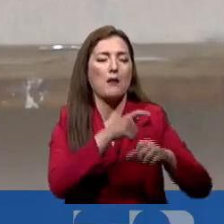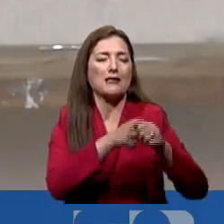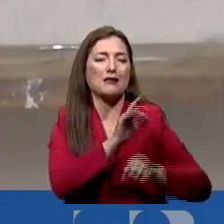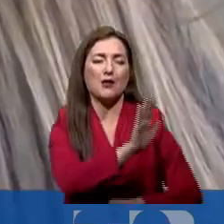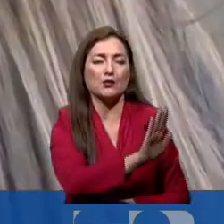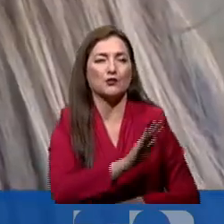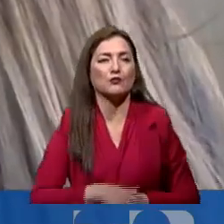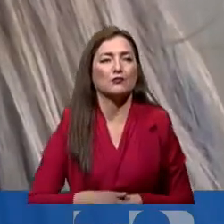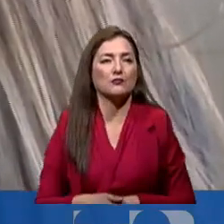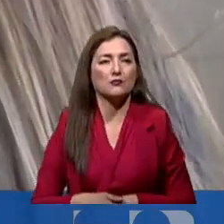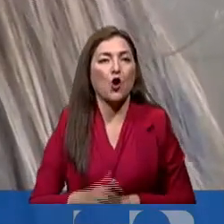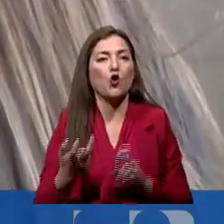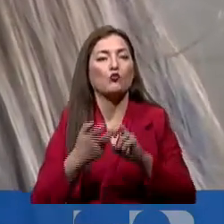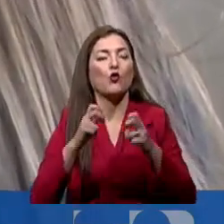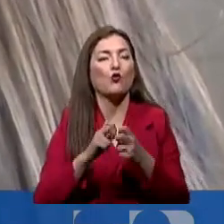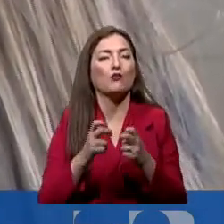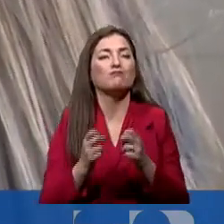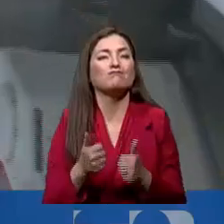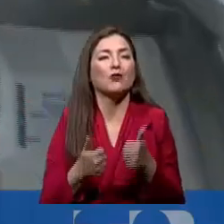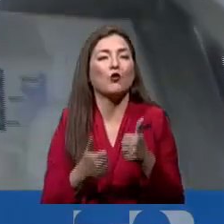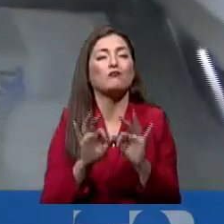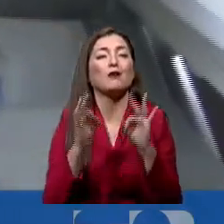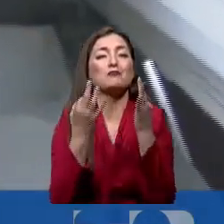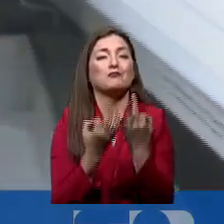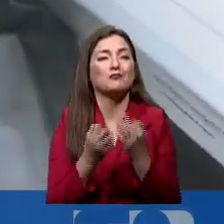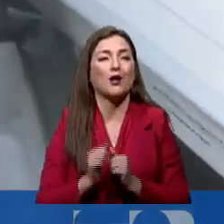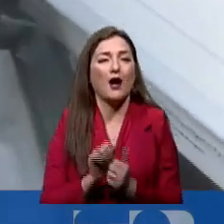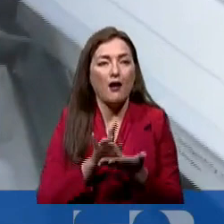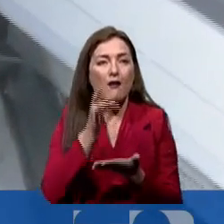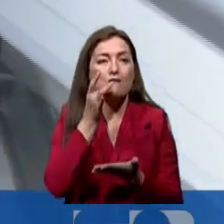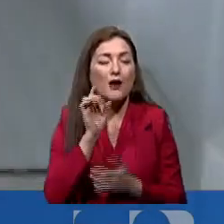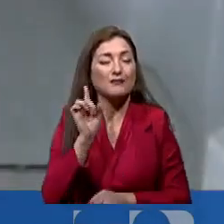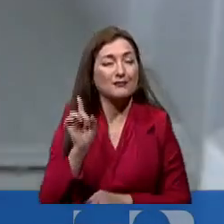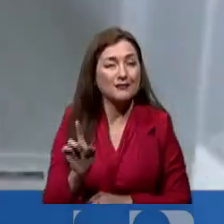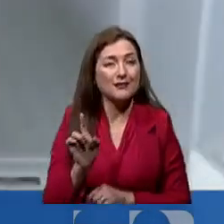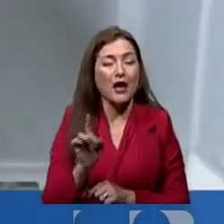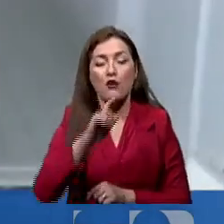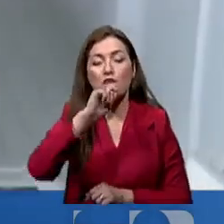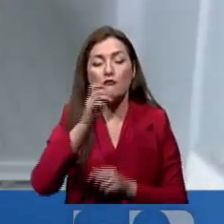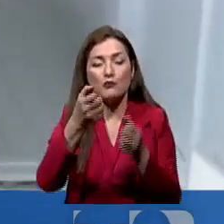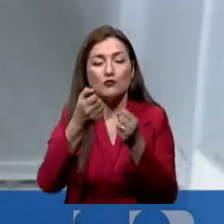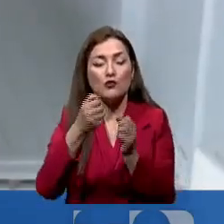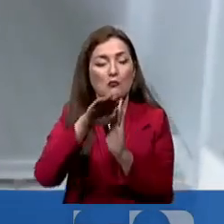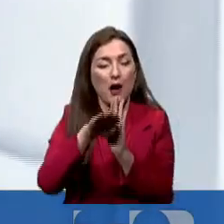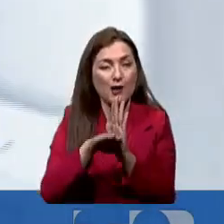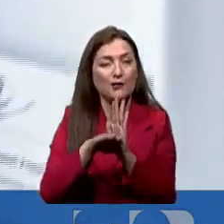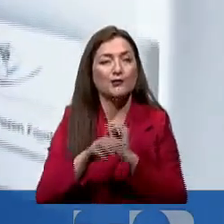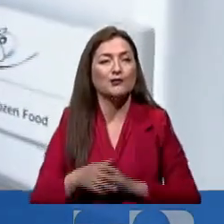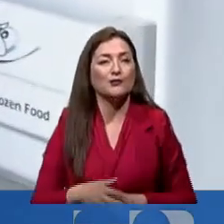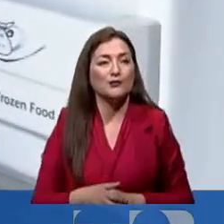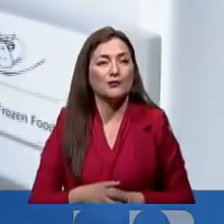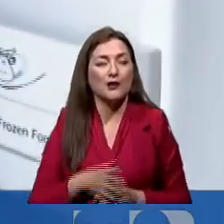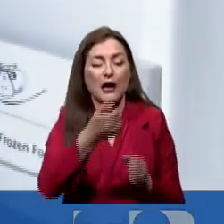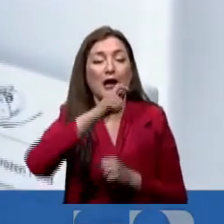solo para ella. Otro de los problemas que afronta esta familia es que el medicamento de Azucena debe mantenerse en bajas temperaturas, pero